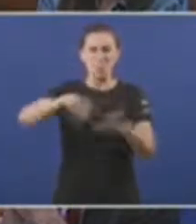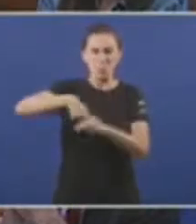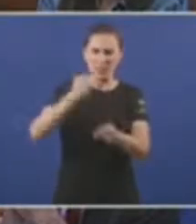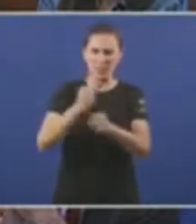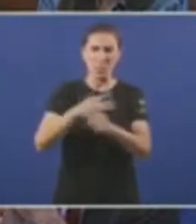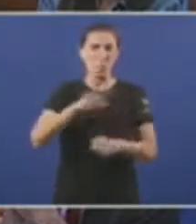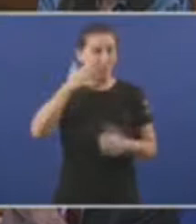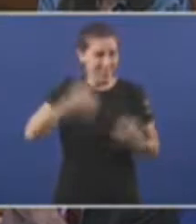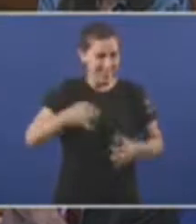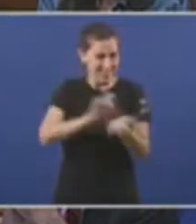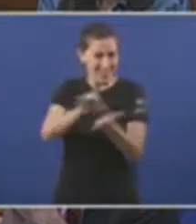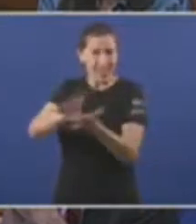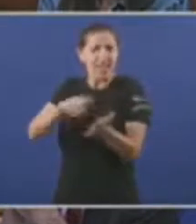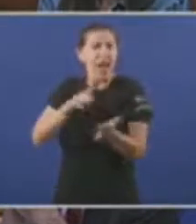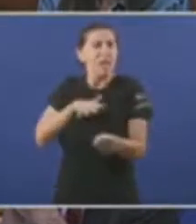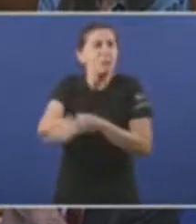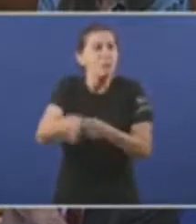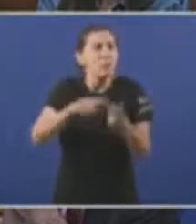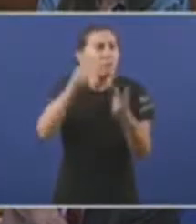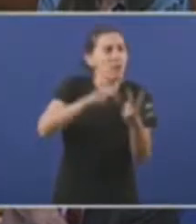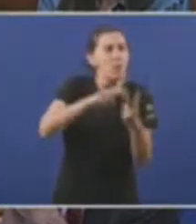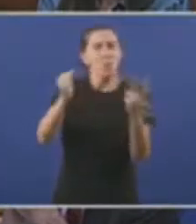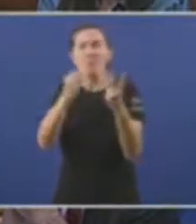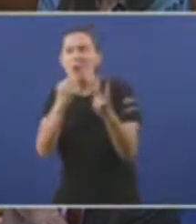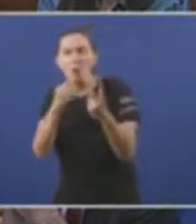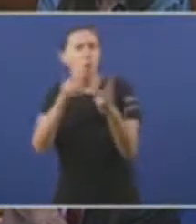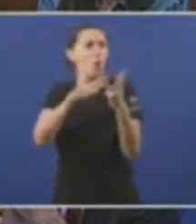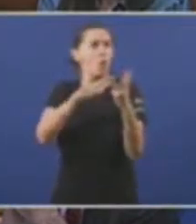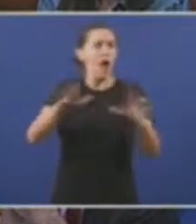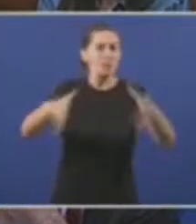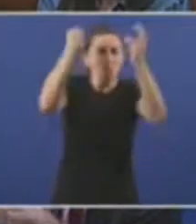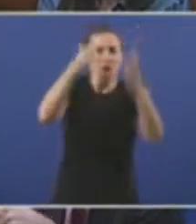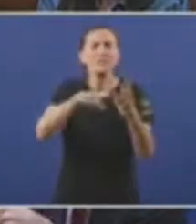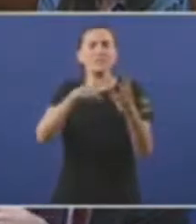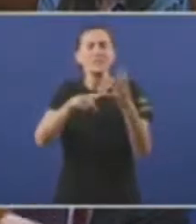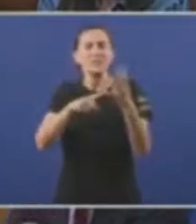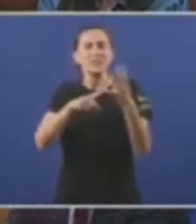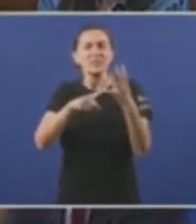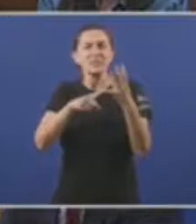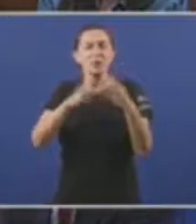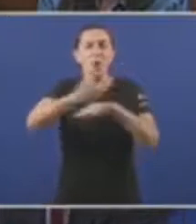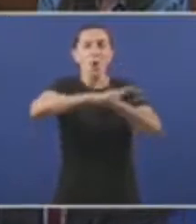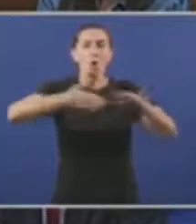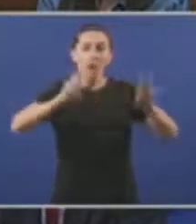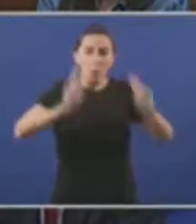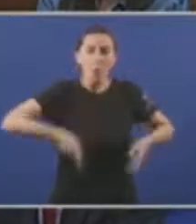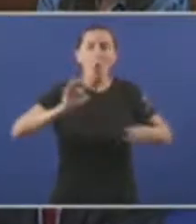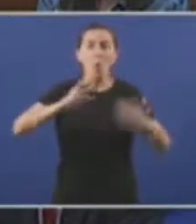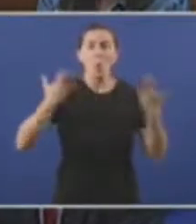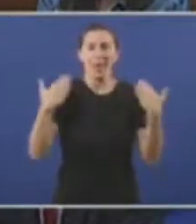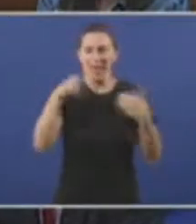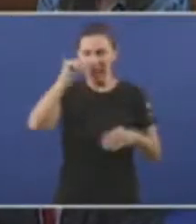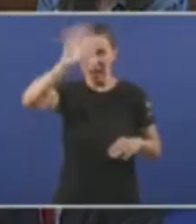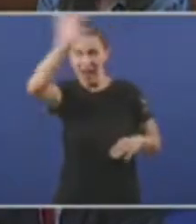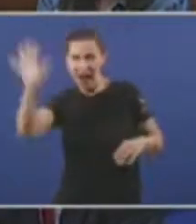comarcas enteiras desde Vigo a Coruña, Ferrolterra, As Pontes, a Costa da Morte ou a Mariña. O